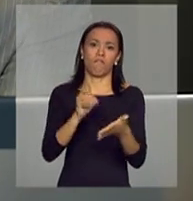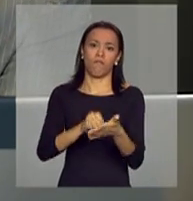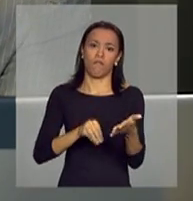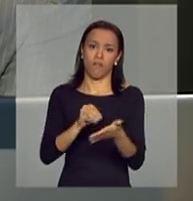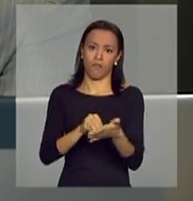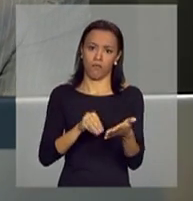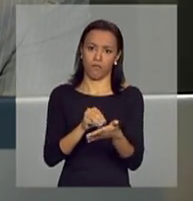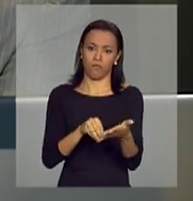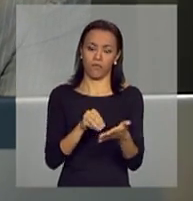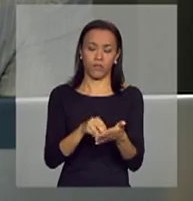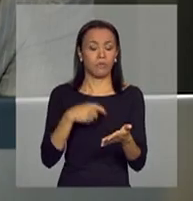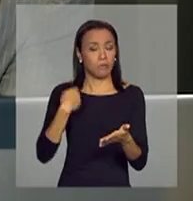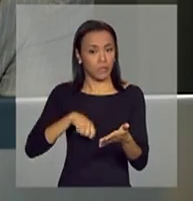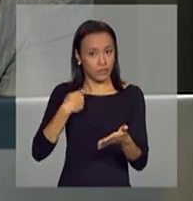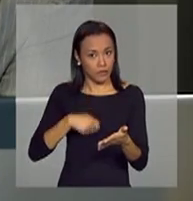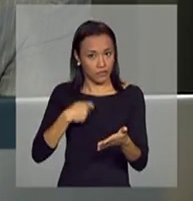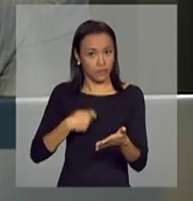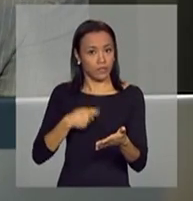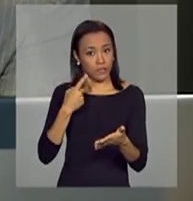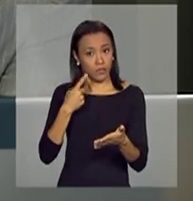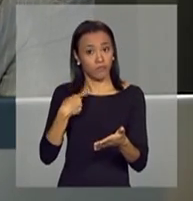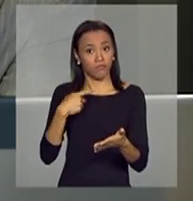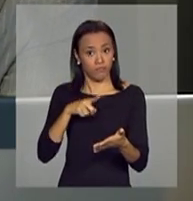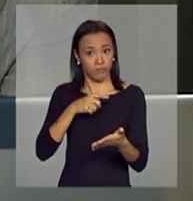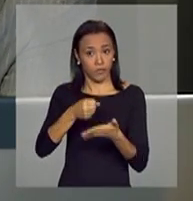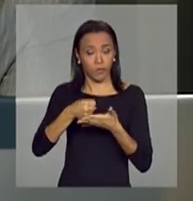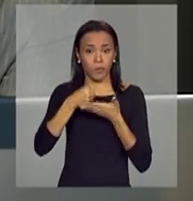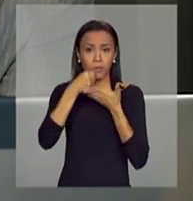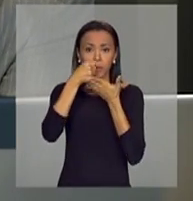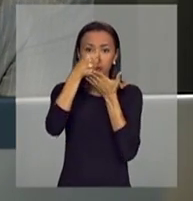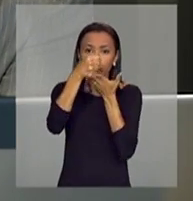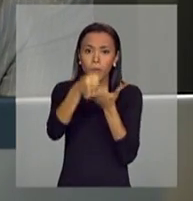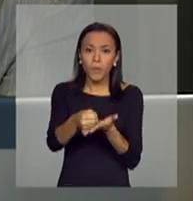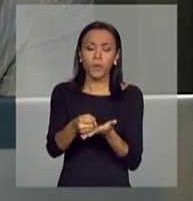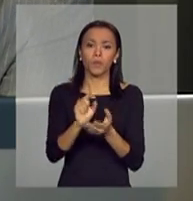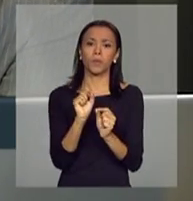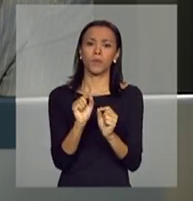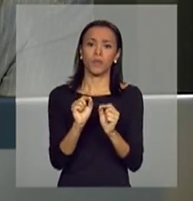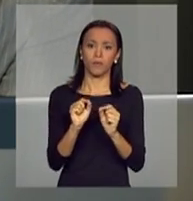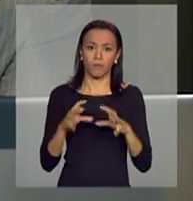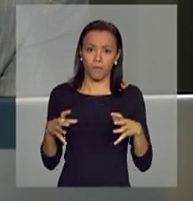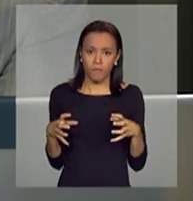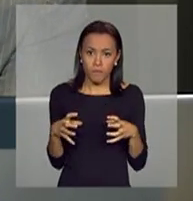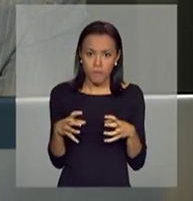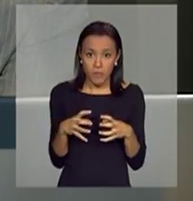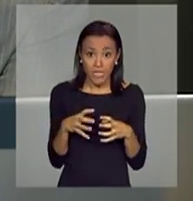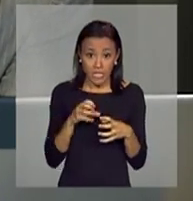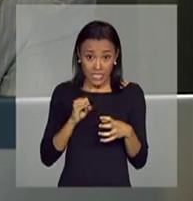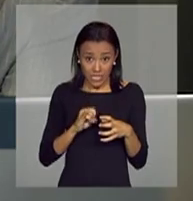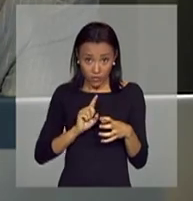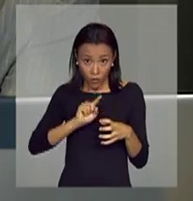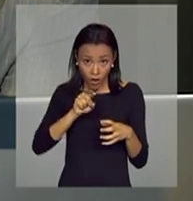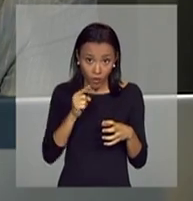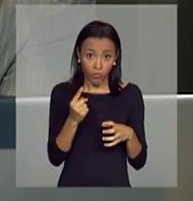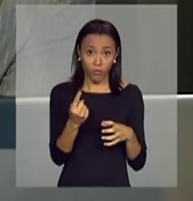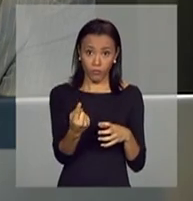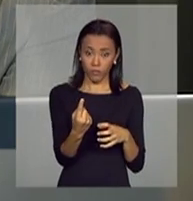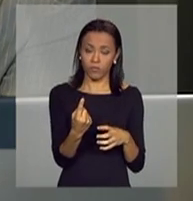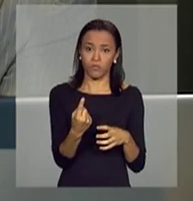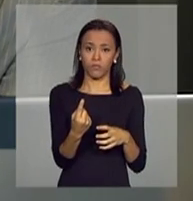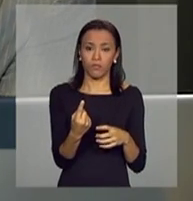debe ser acompañada, respuesta que debe ser apoyada, pero que esa respuesta no es la única. Si fuera la única, sería